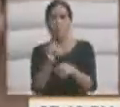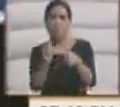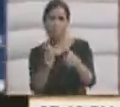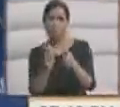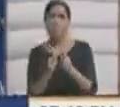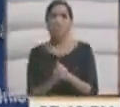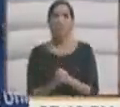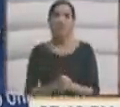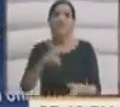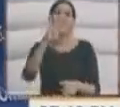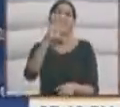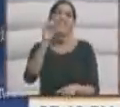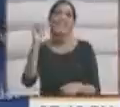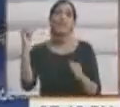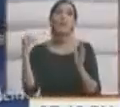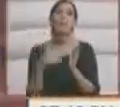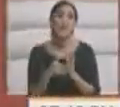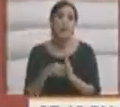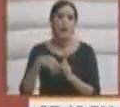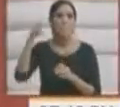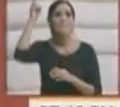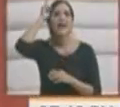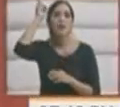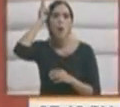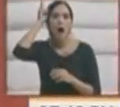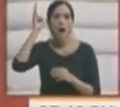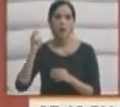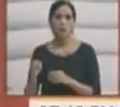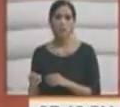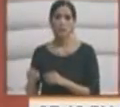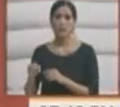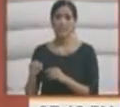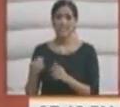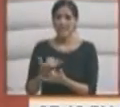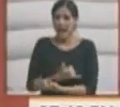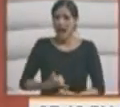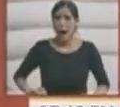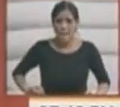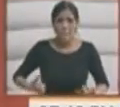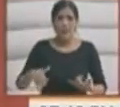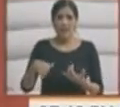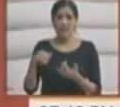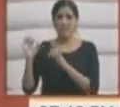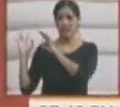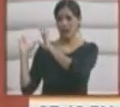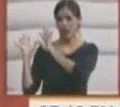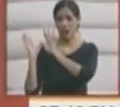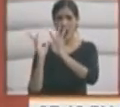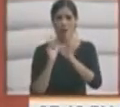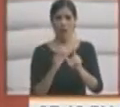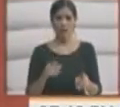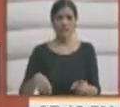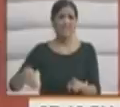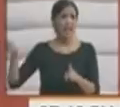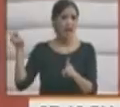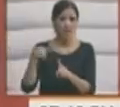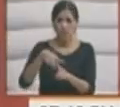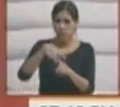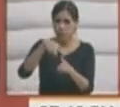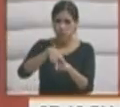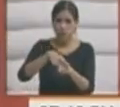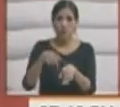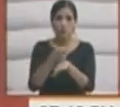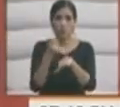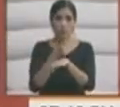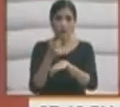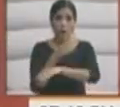500.000 peruanos, huyendo de la miseria, del hambre, de la represión brutal de los gobiernos de derecha de